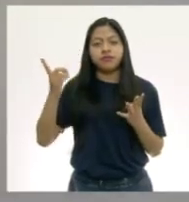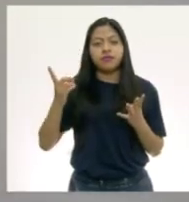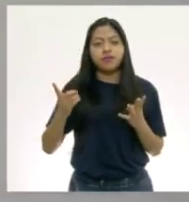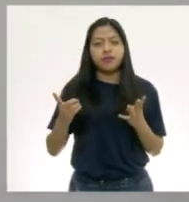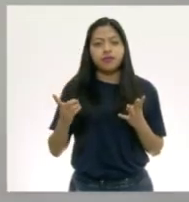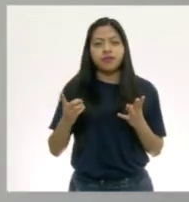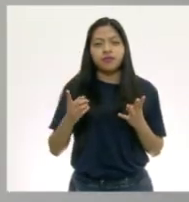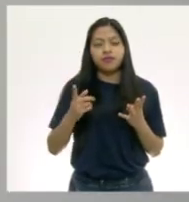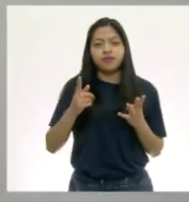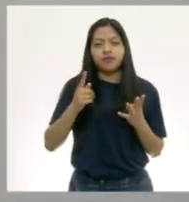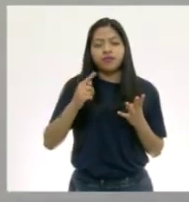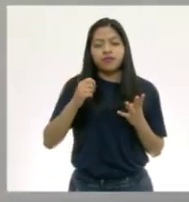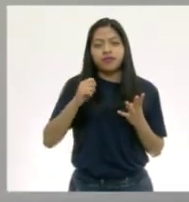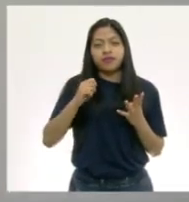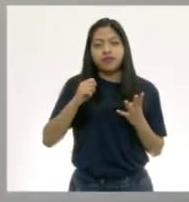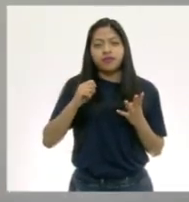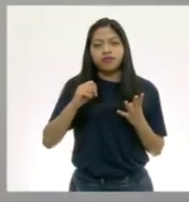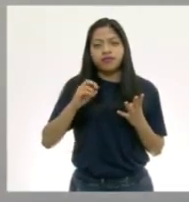Tot,